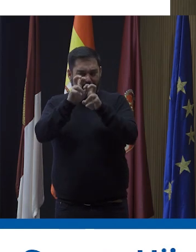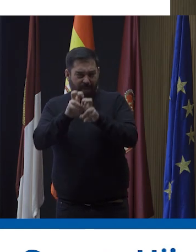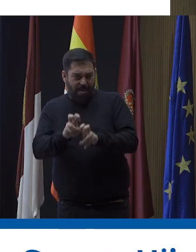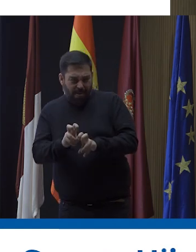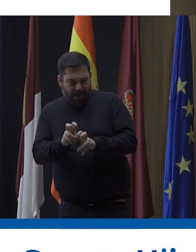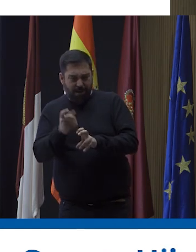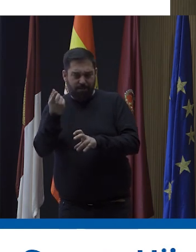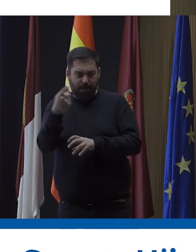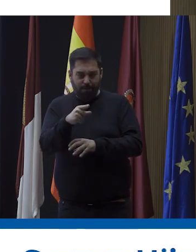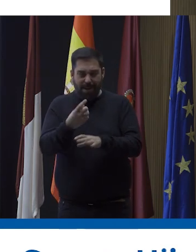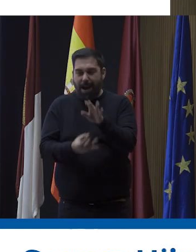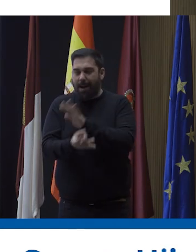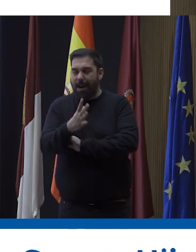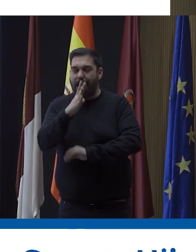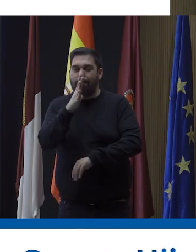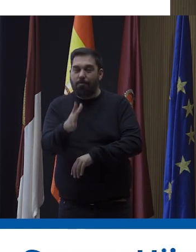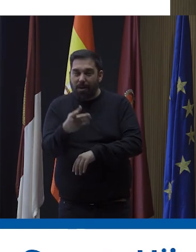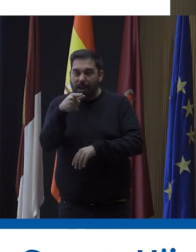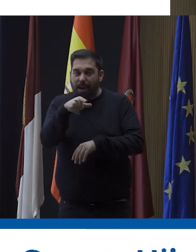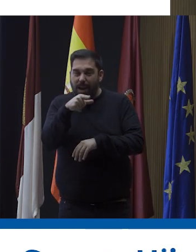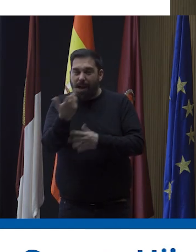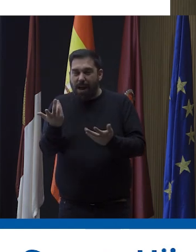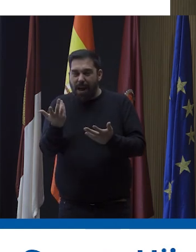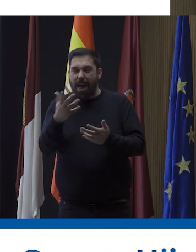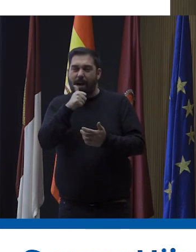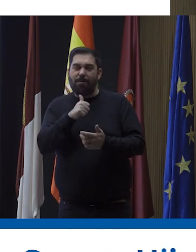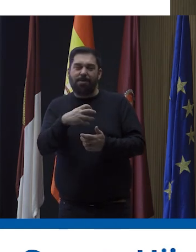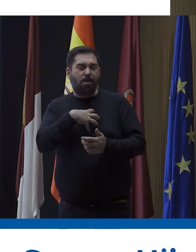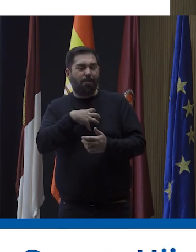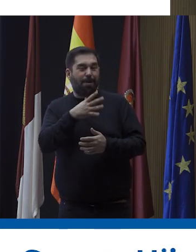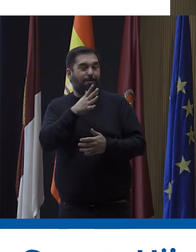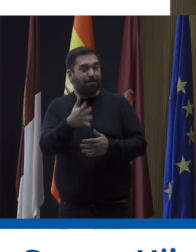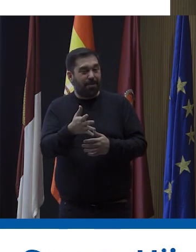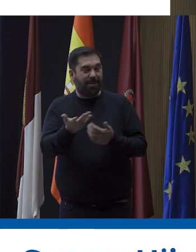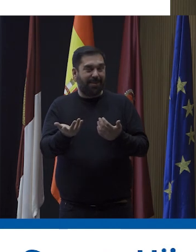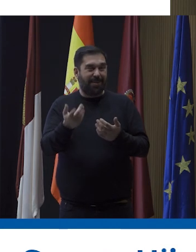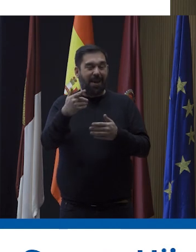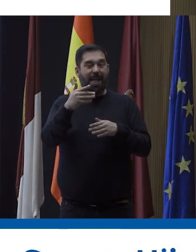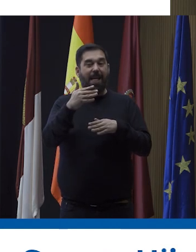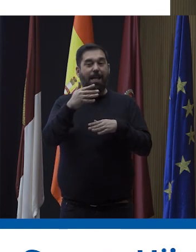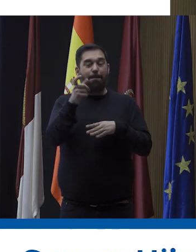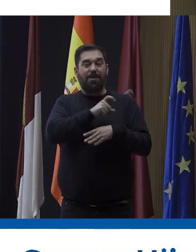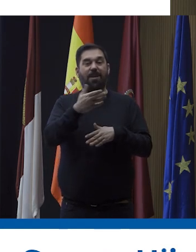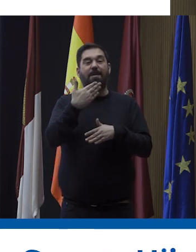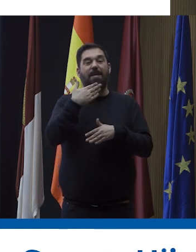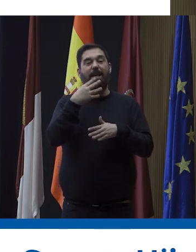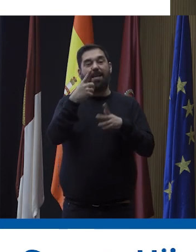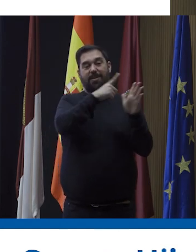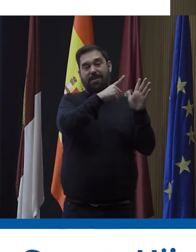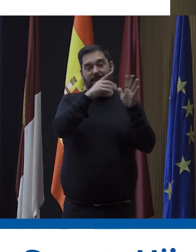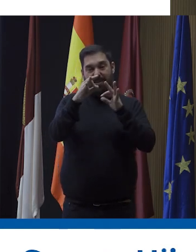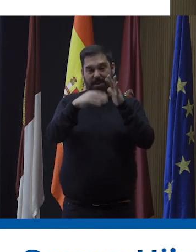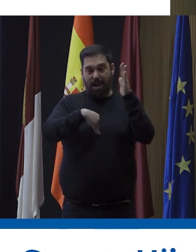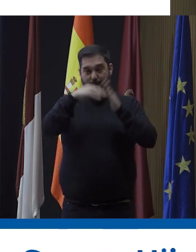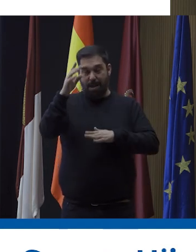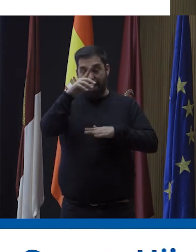se produce, ¿vale? El tipo de incontinencia y fíjense que en mayores de 60 años del 9